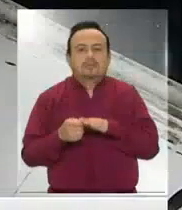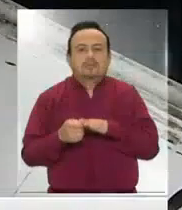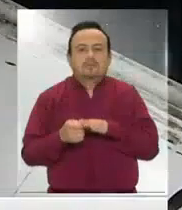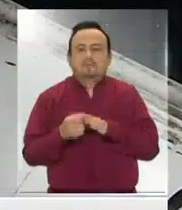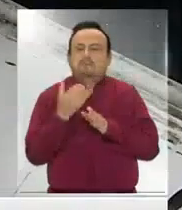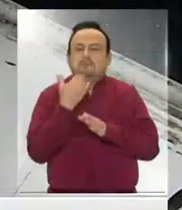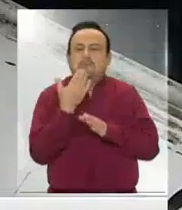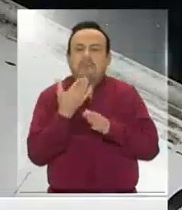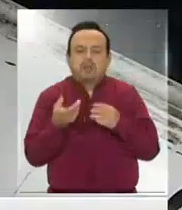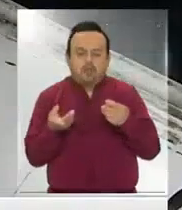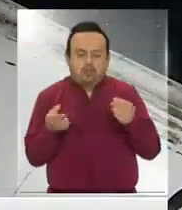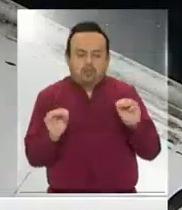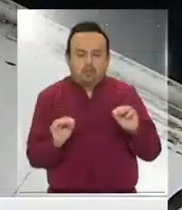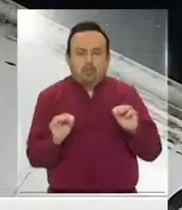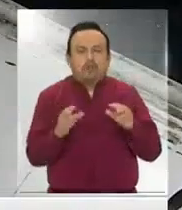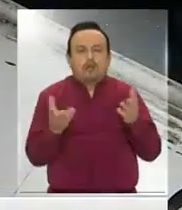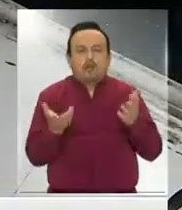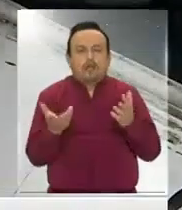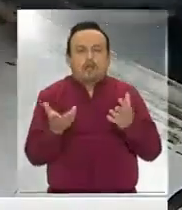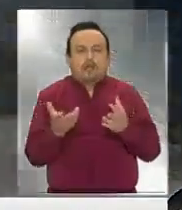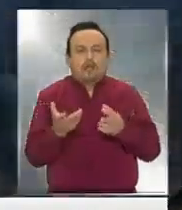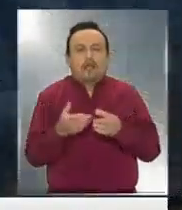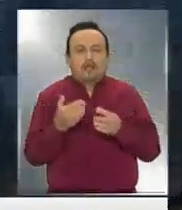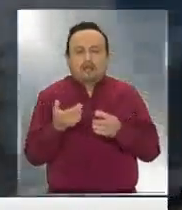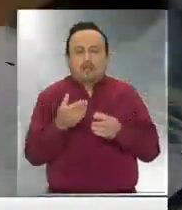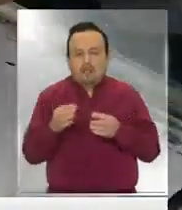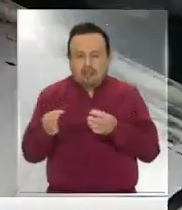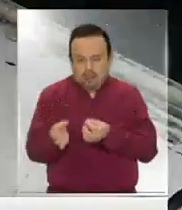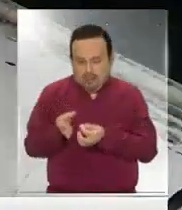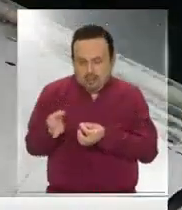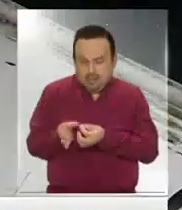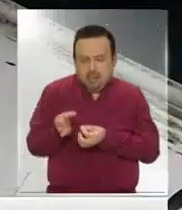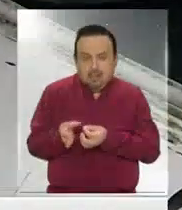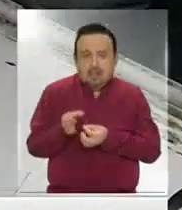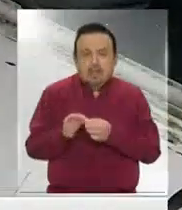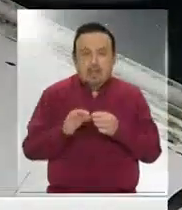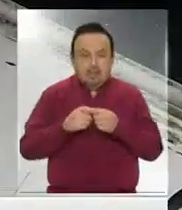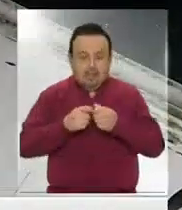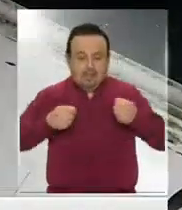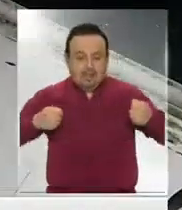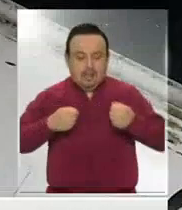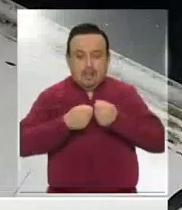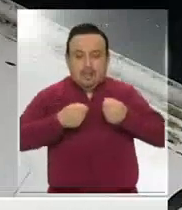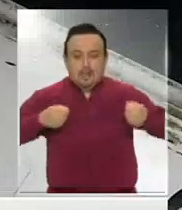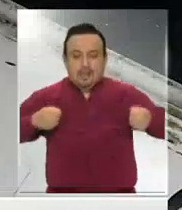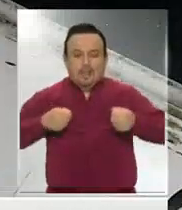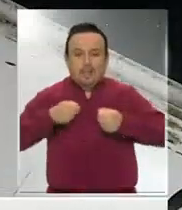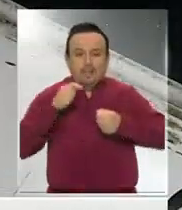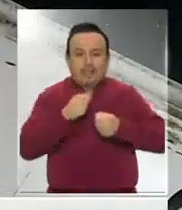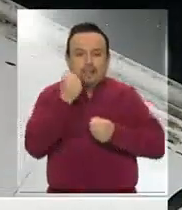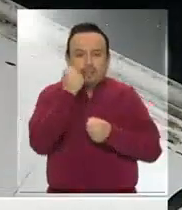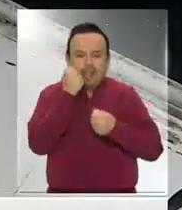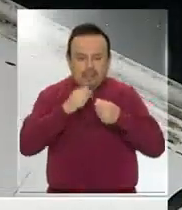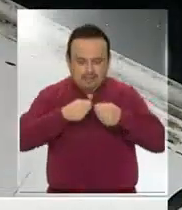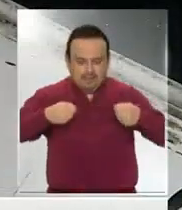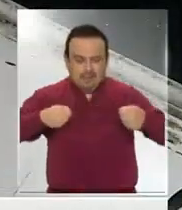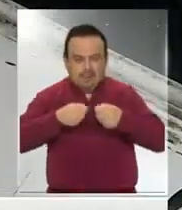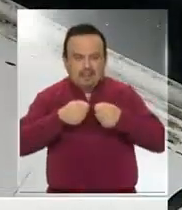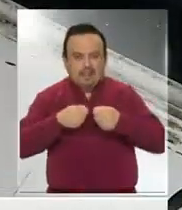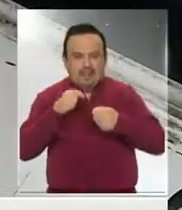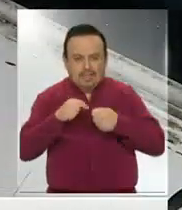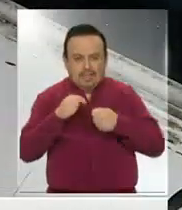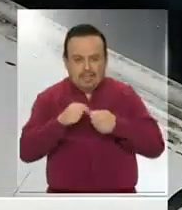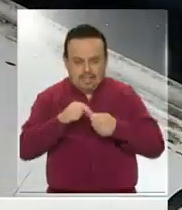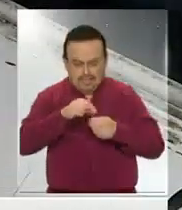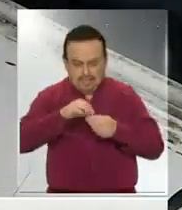doblez en los dos bordes, uno lo cose y le pasa un elástico de billete en